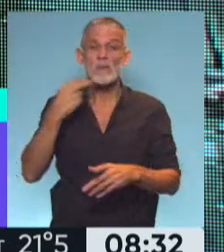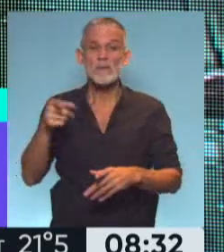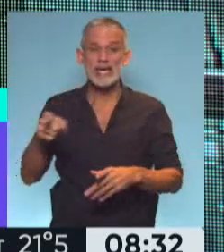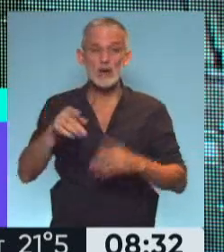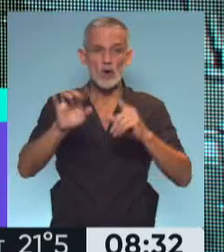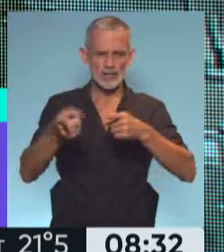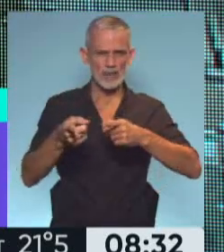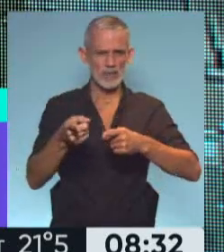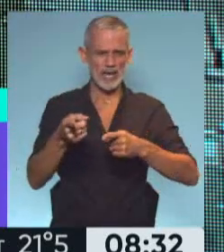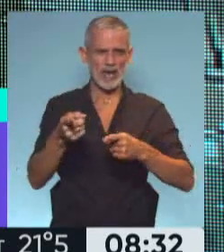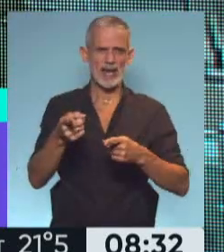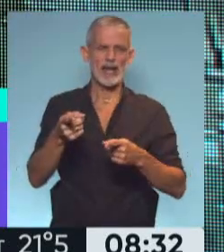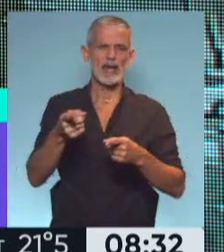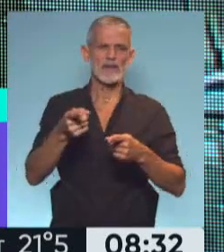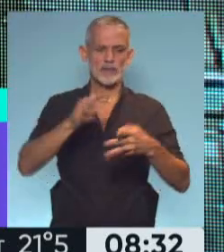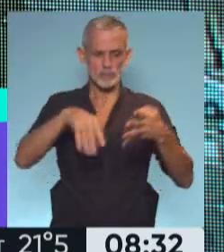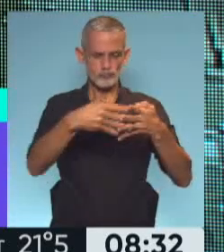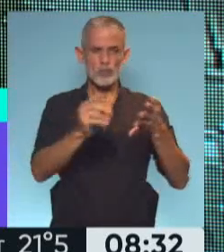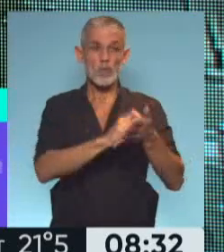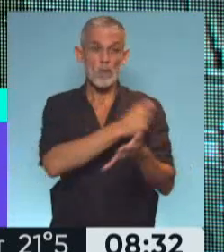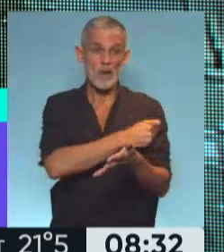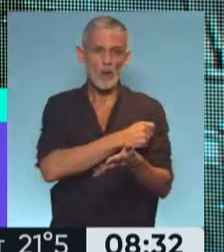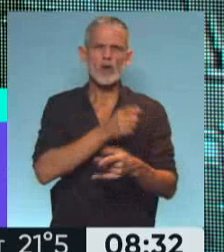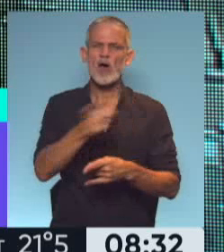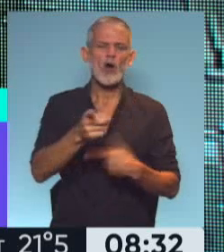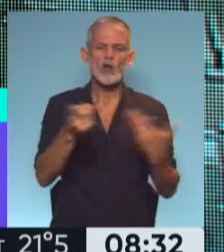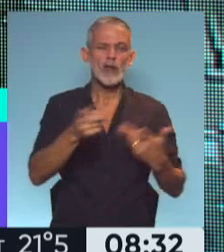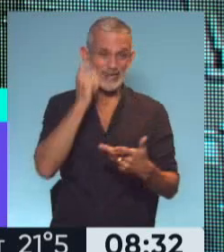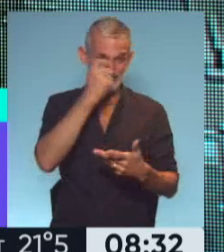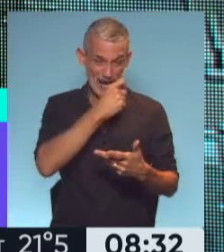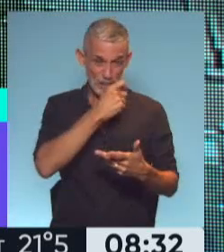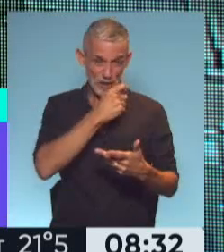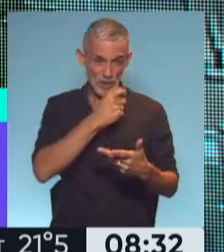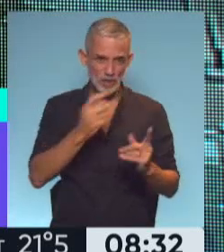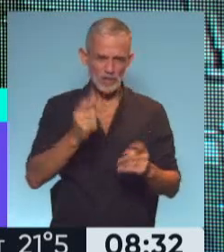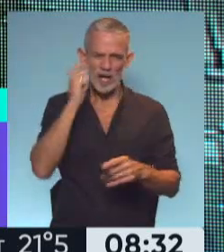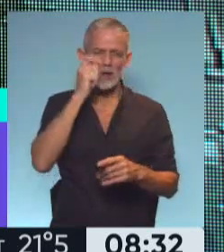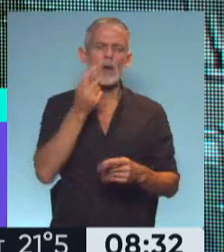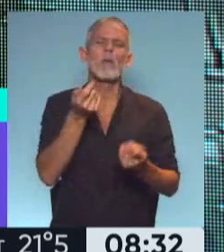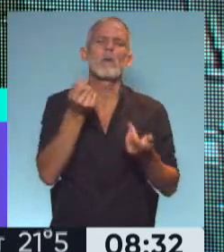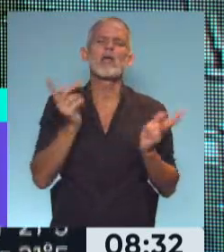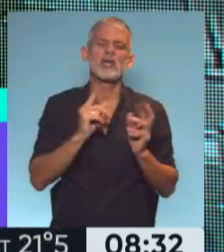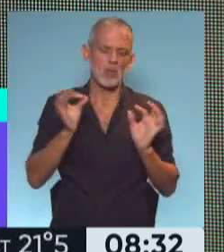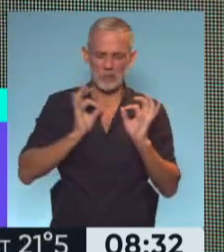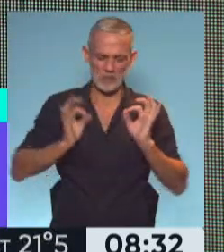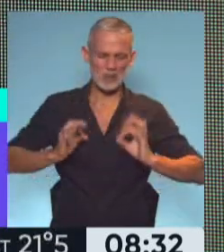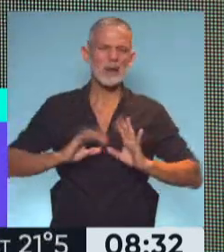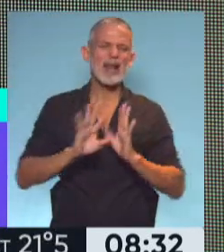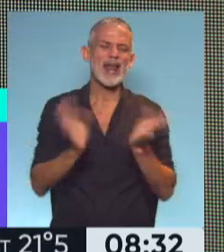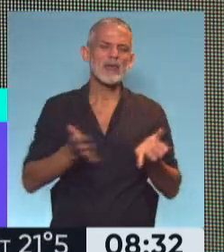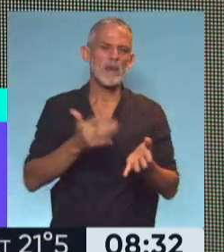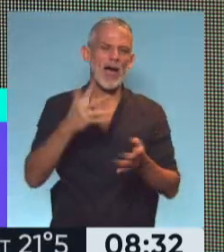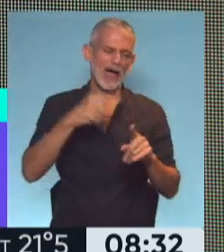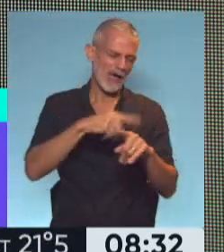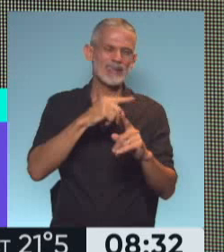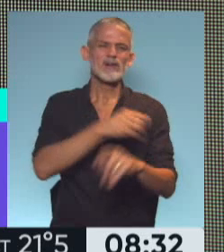momento, bajo el calendario de vacunación, lo vacuné contra el sarampión. Y se lo agarró poquitito, un par de manchitas, 37,5